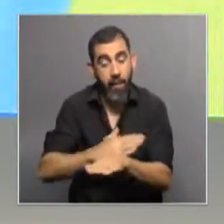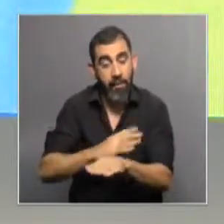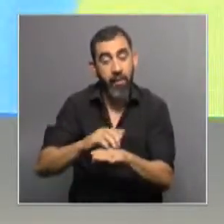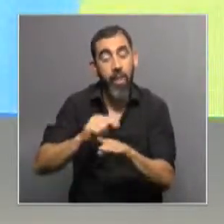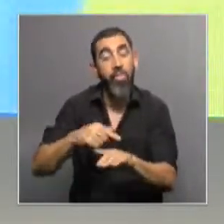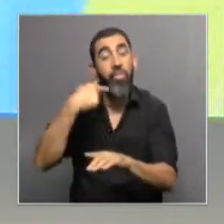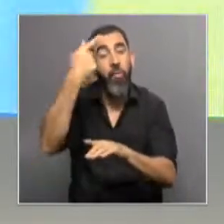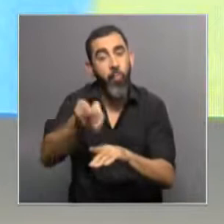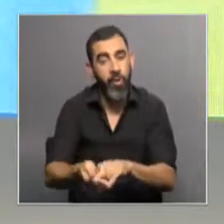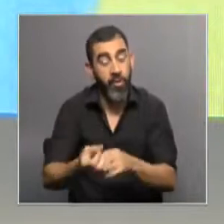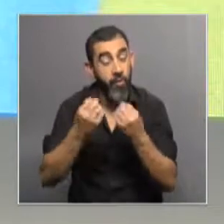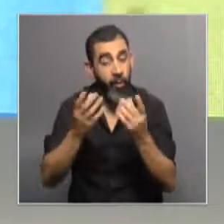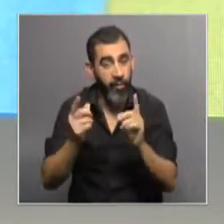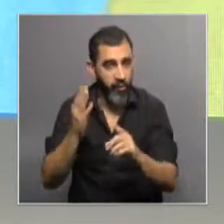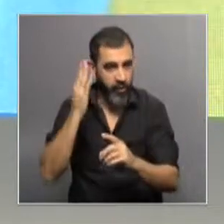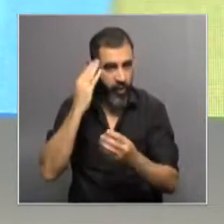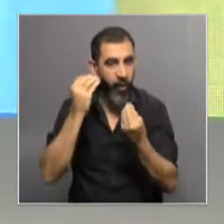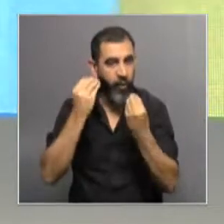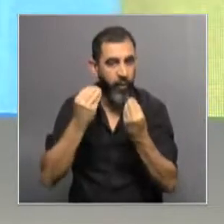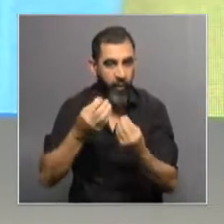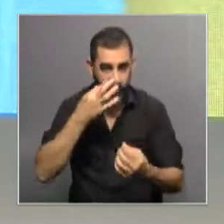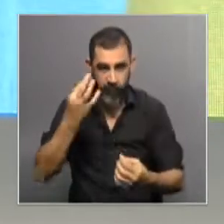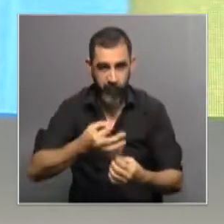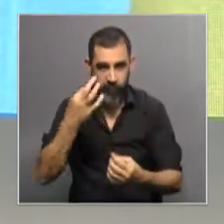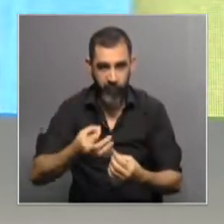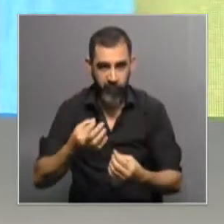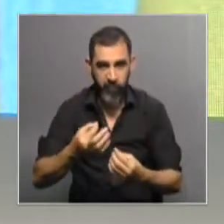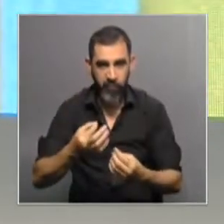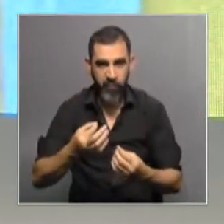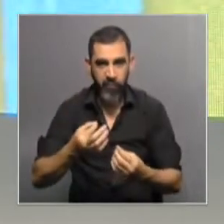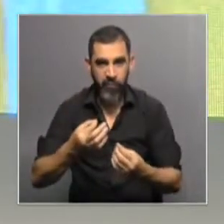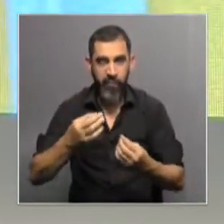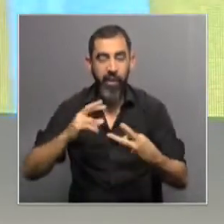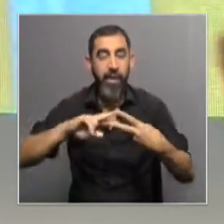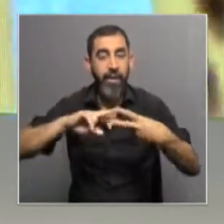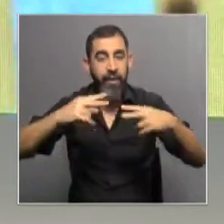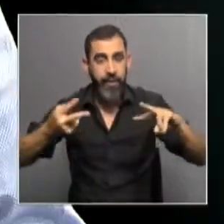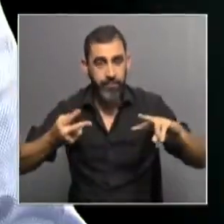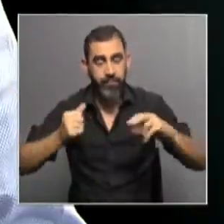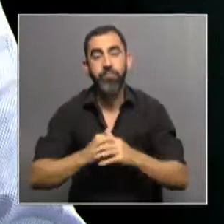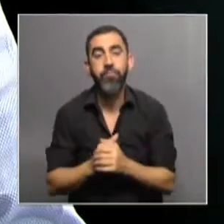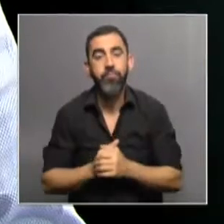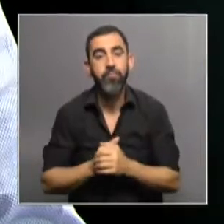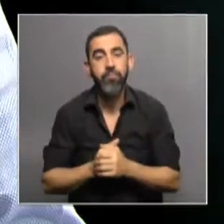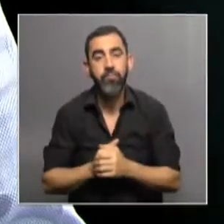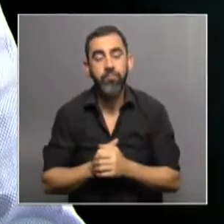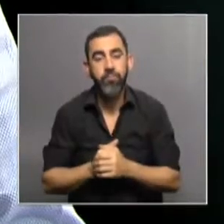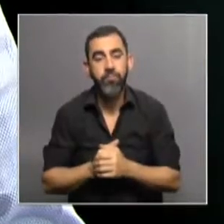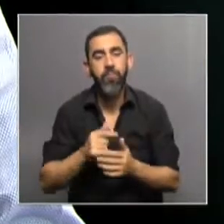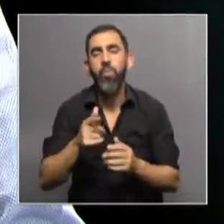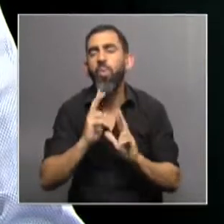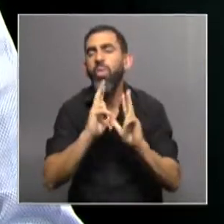porque tenemos que tener bien claro cuál es el alcance y la limitación de los test genéticos. Ahora, Mariela, tú hablabas de